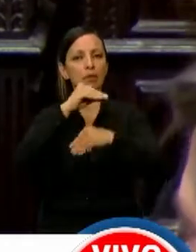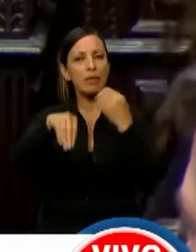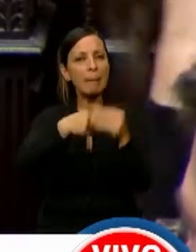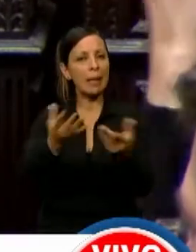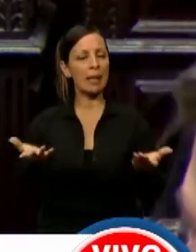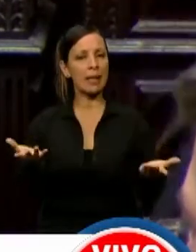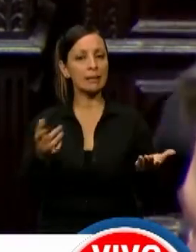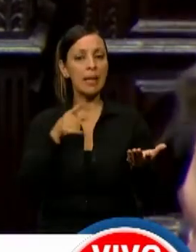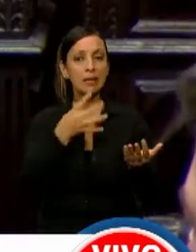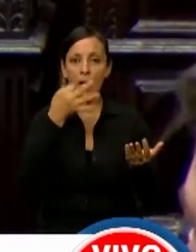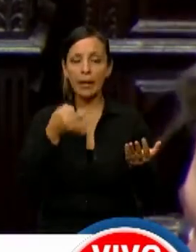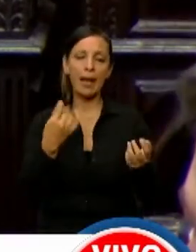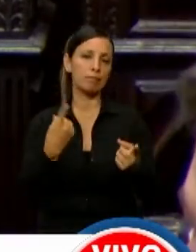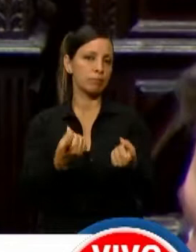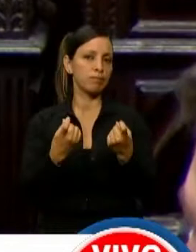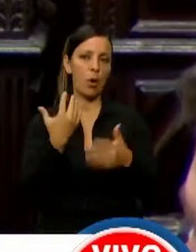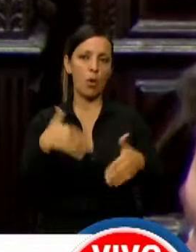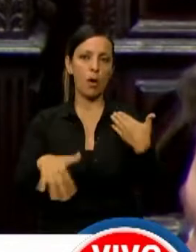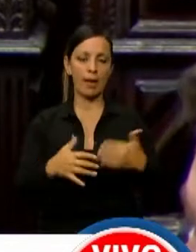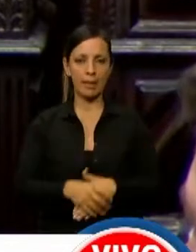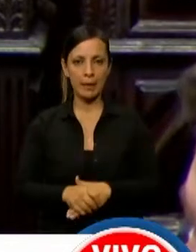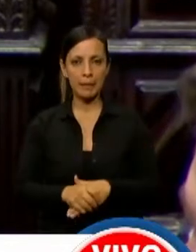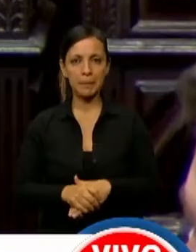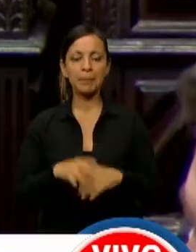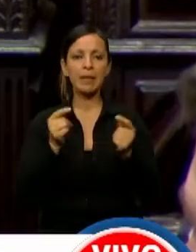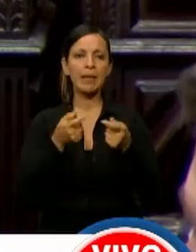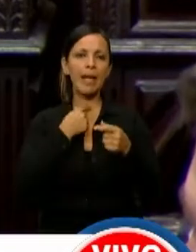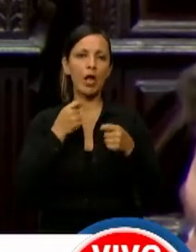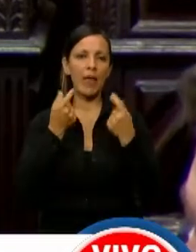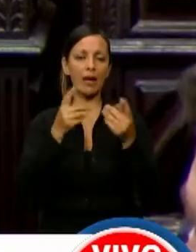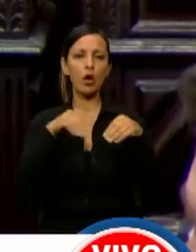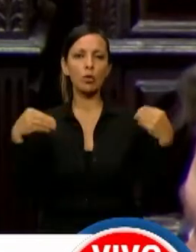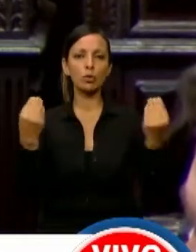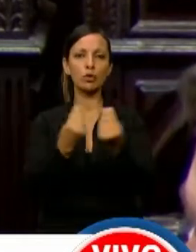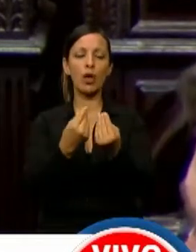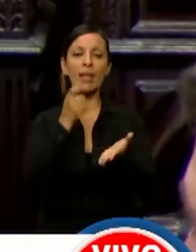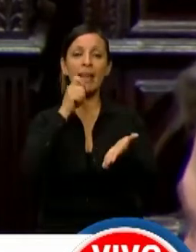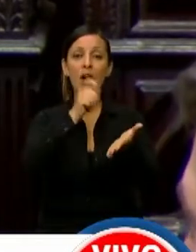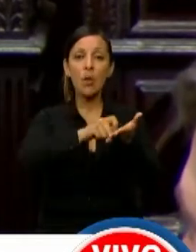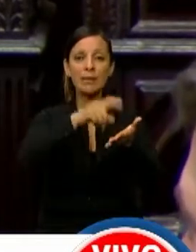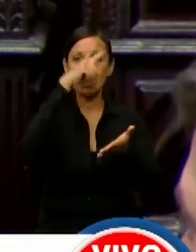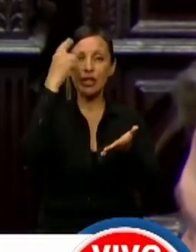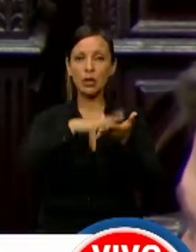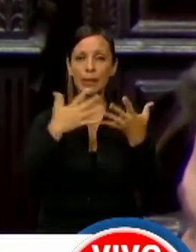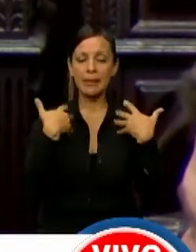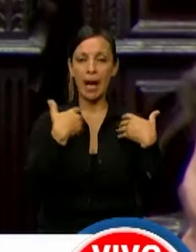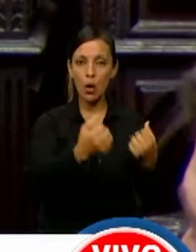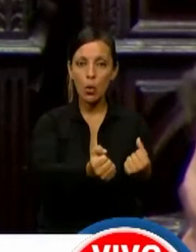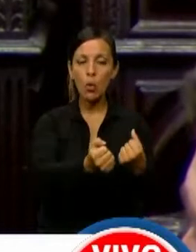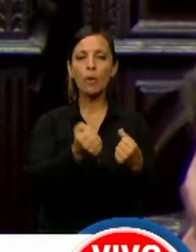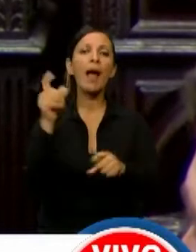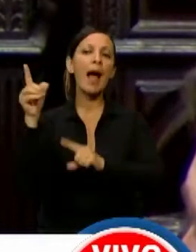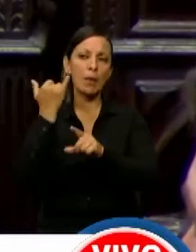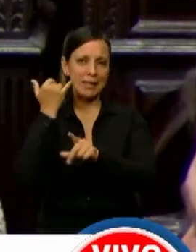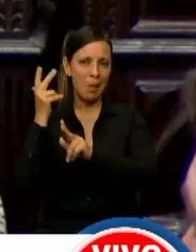real y es urgente. Y aquí quiero compartir algunas conclusiones de la Encuesta Nacional de Salud, algunas ya han